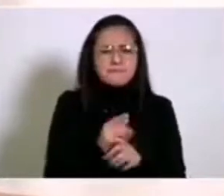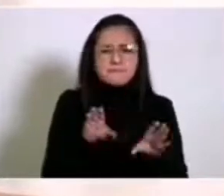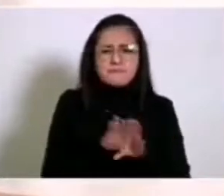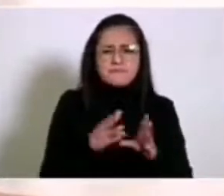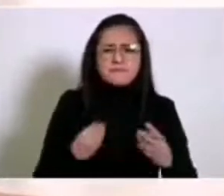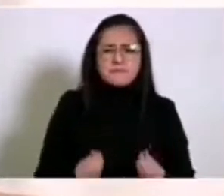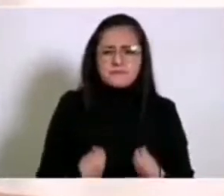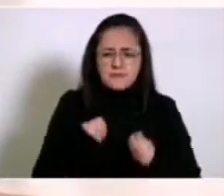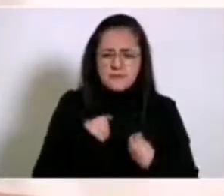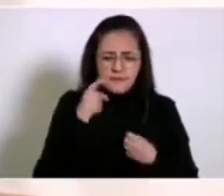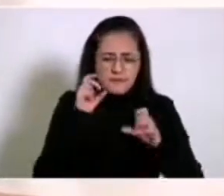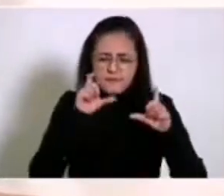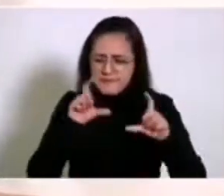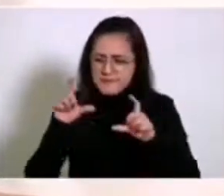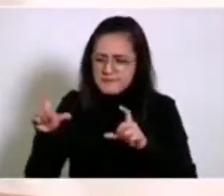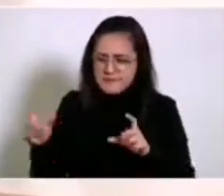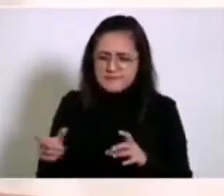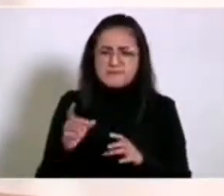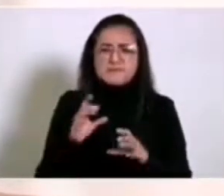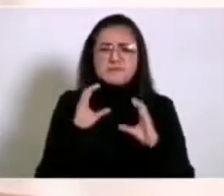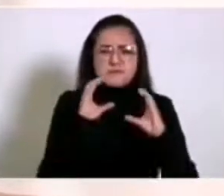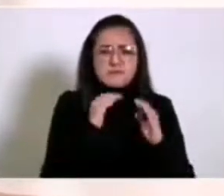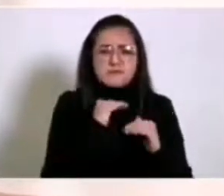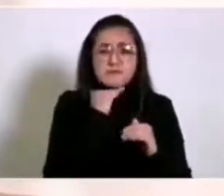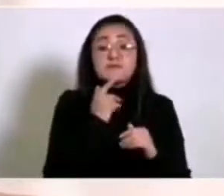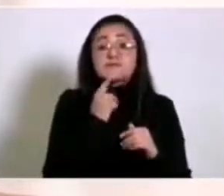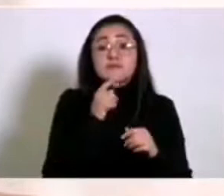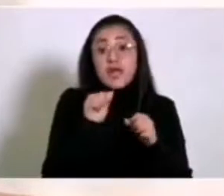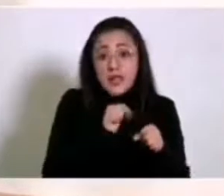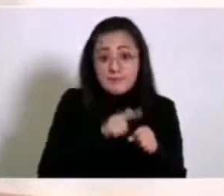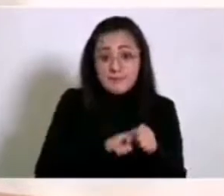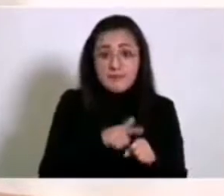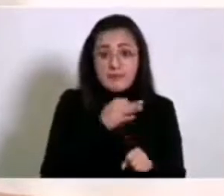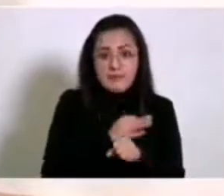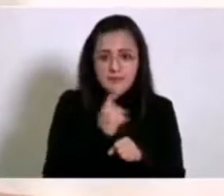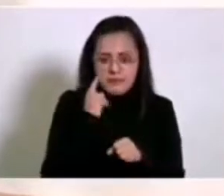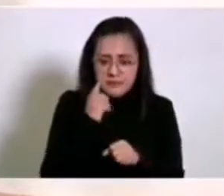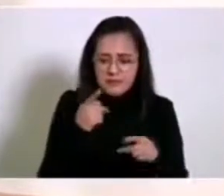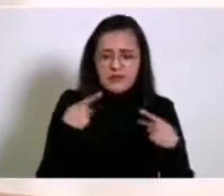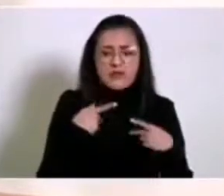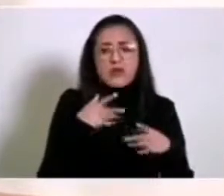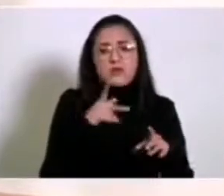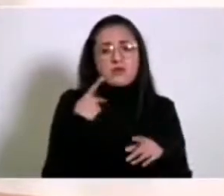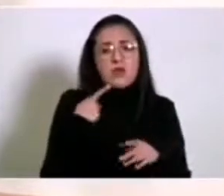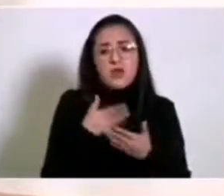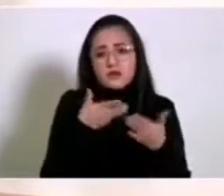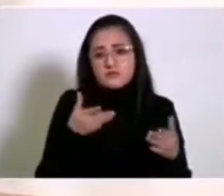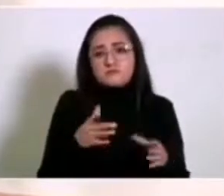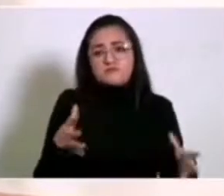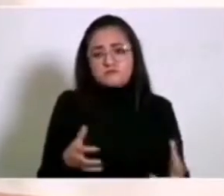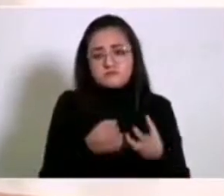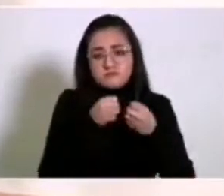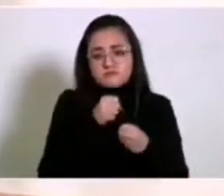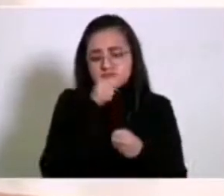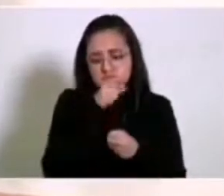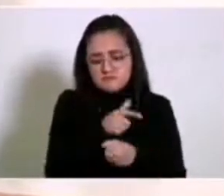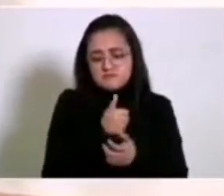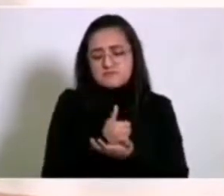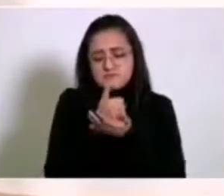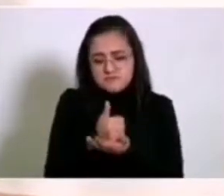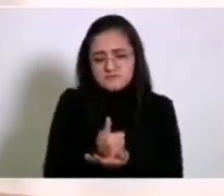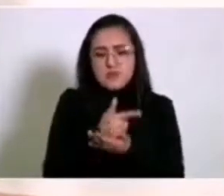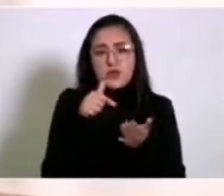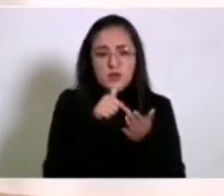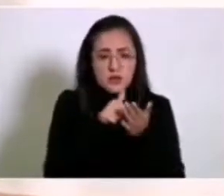vivas en exhibición con un descuido evidente y sin las condiciones para estos seres la política actual es el rescate de las mismas ya